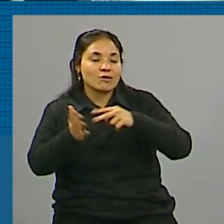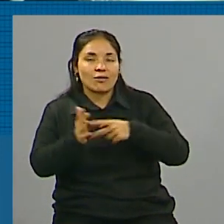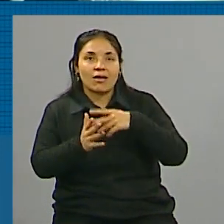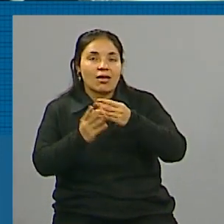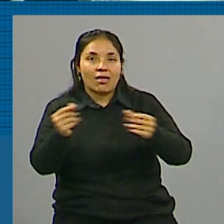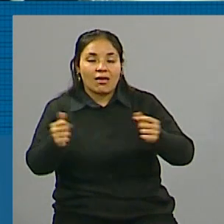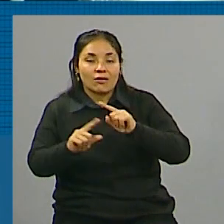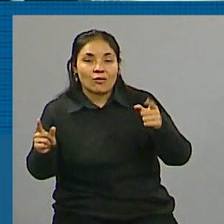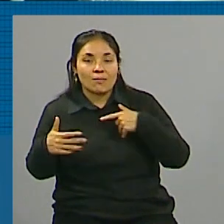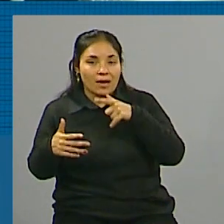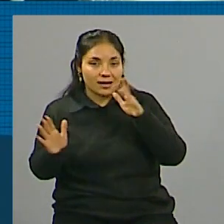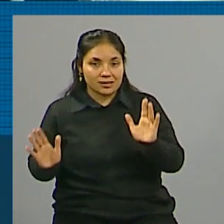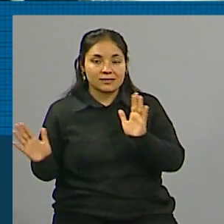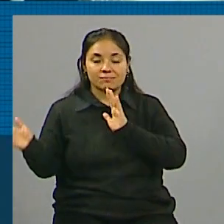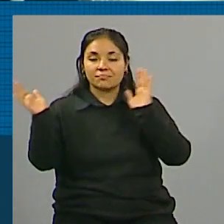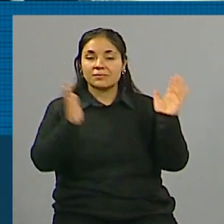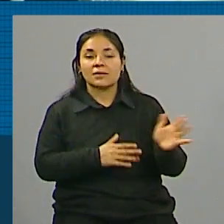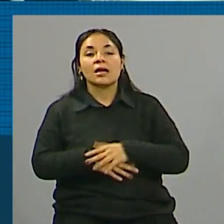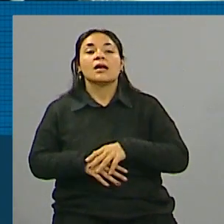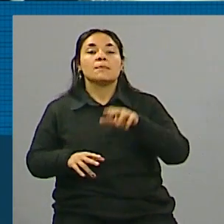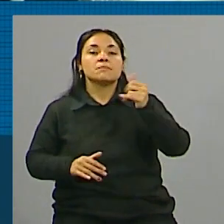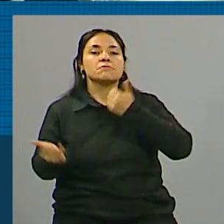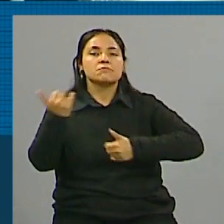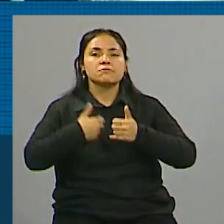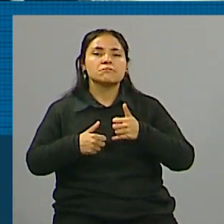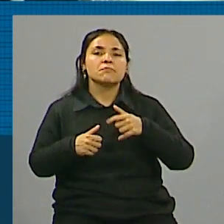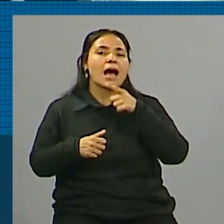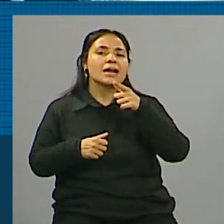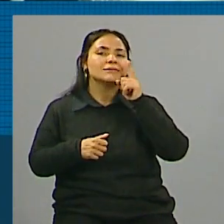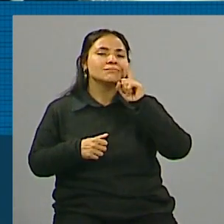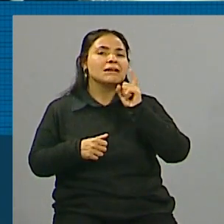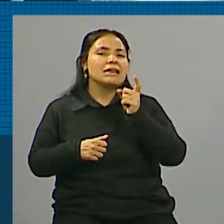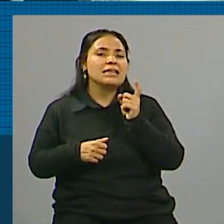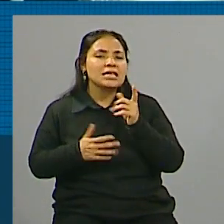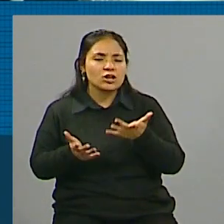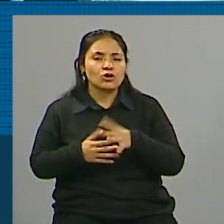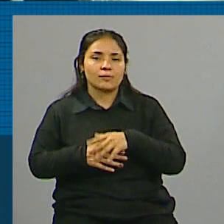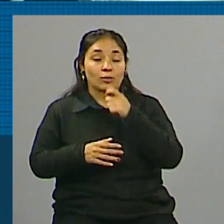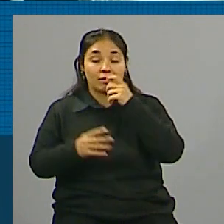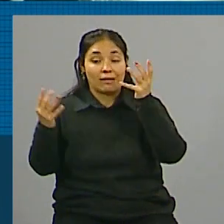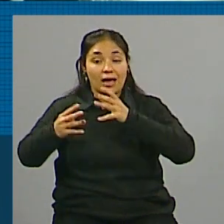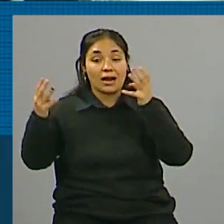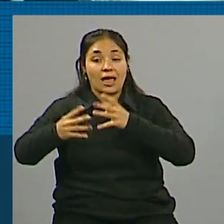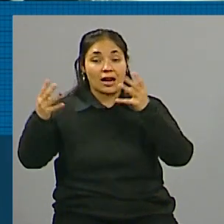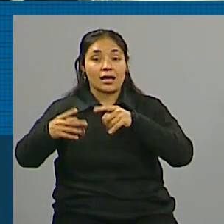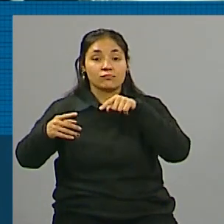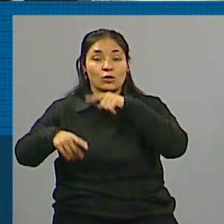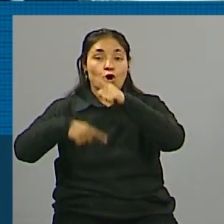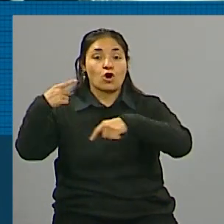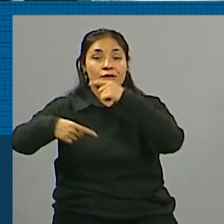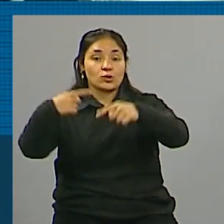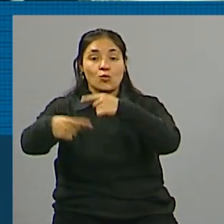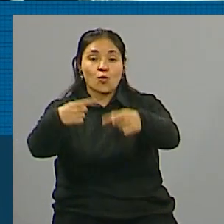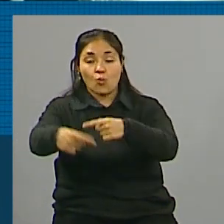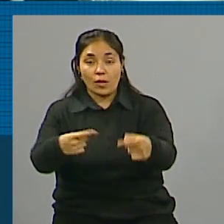momento se hablaba mucho y se sigue hablando de un peligro de que este conflicto, si persiste, no deja de